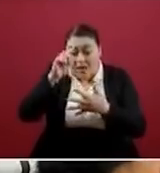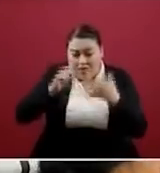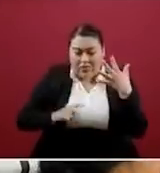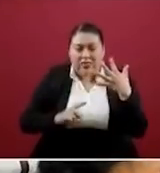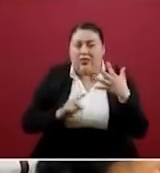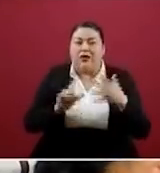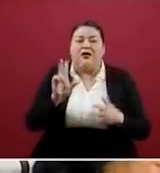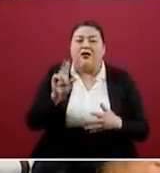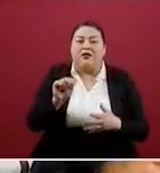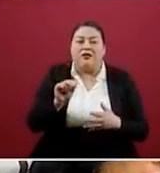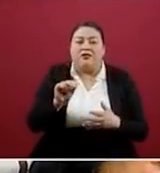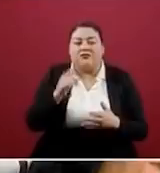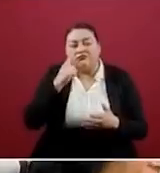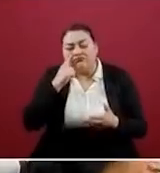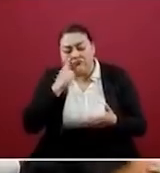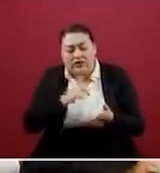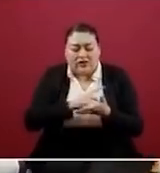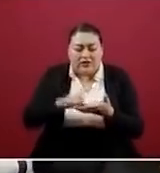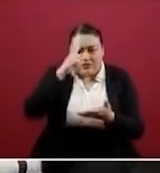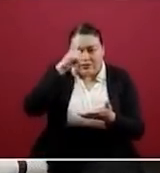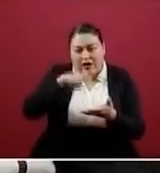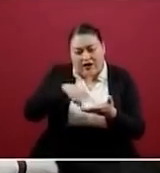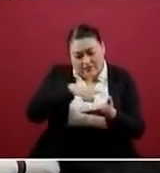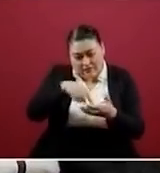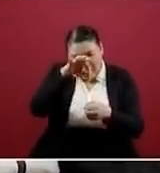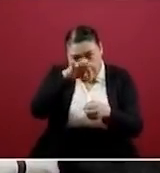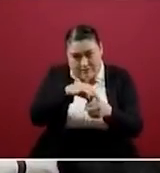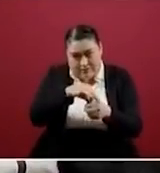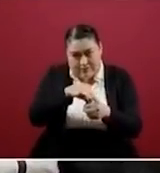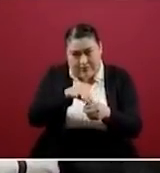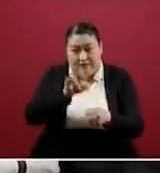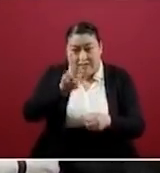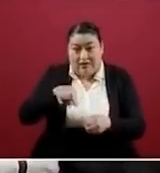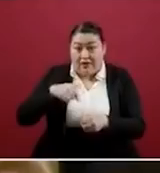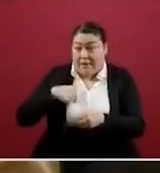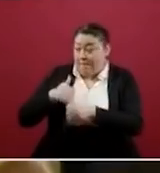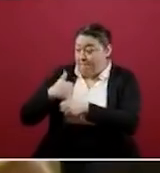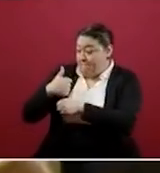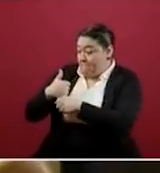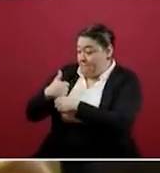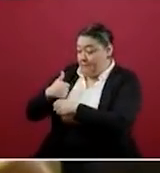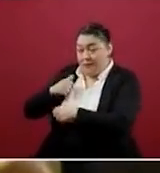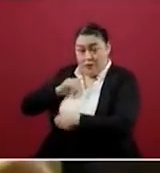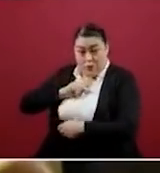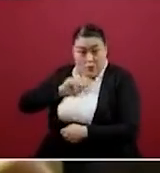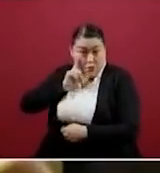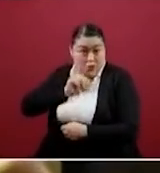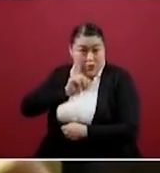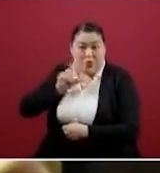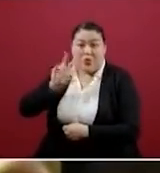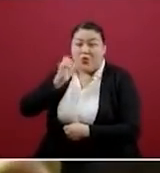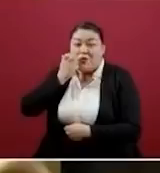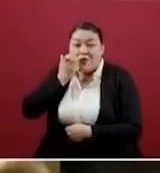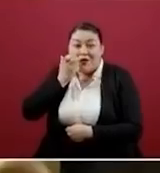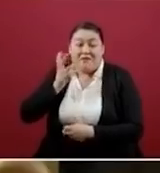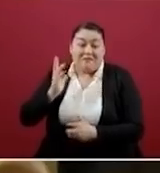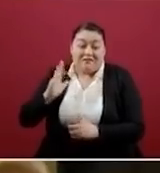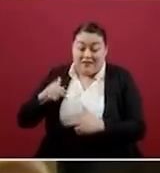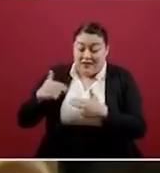El derecho a sufragio no lo soñó mi abuela y mi